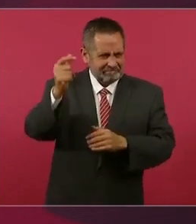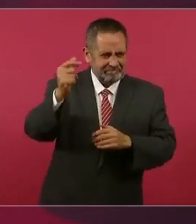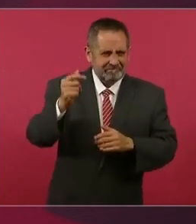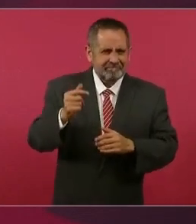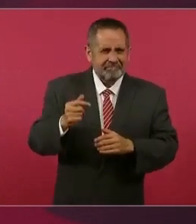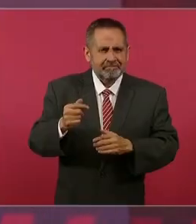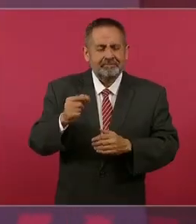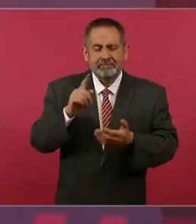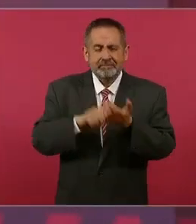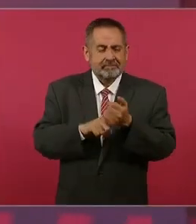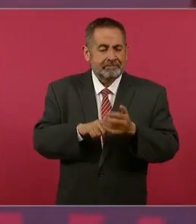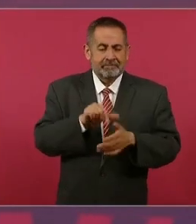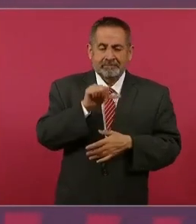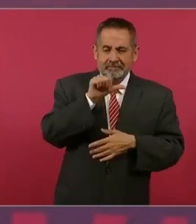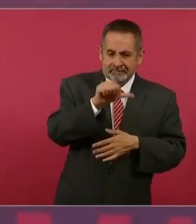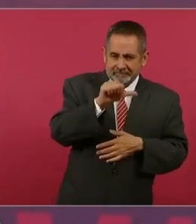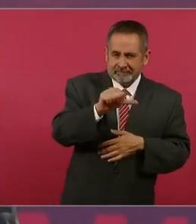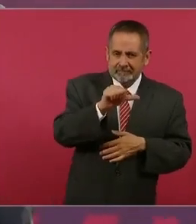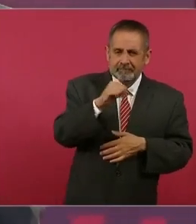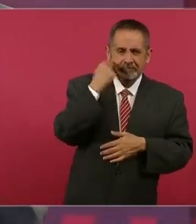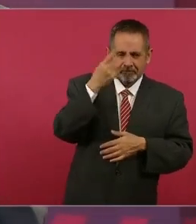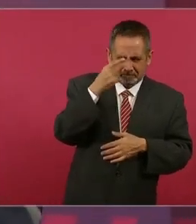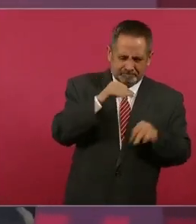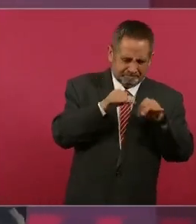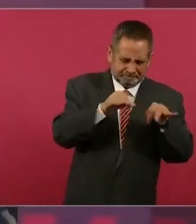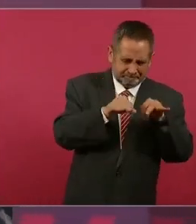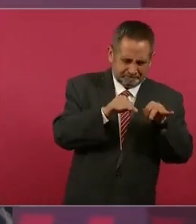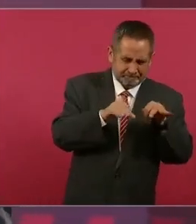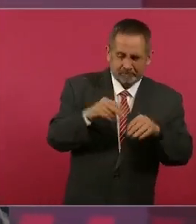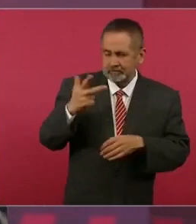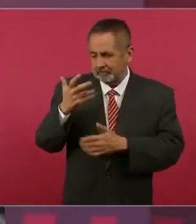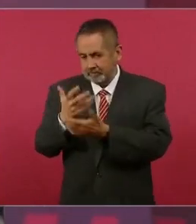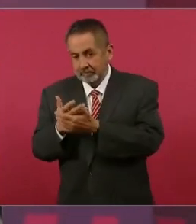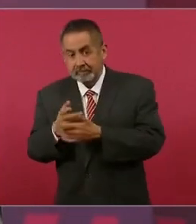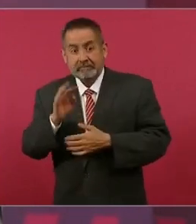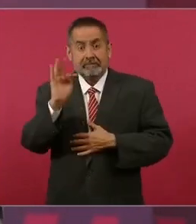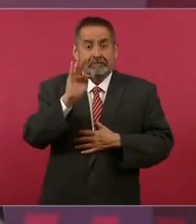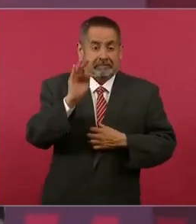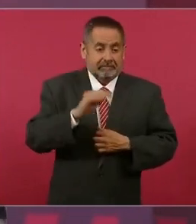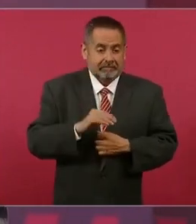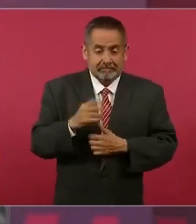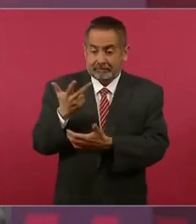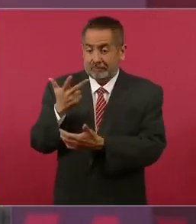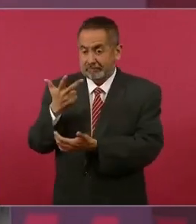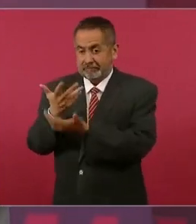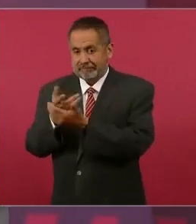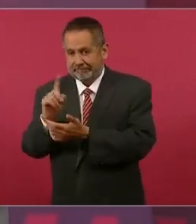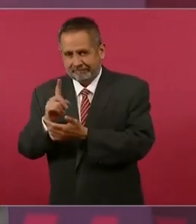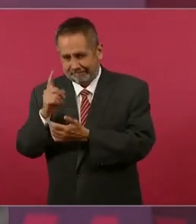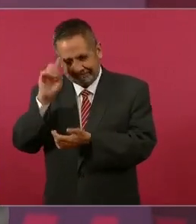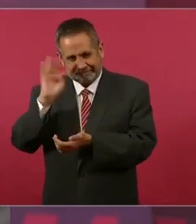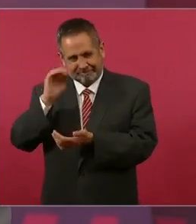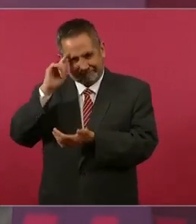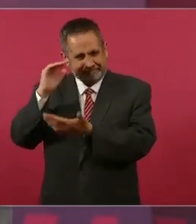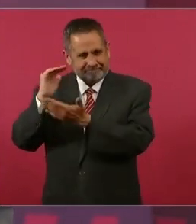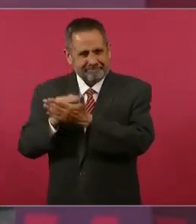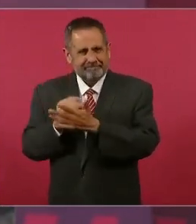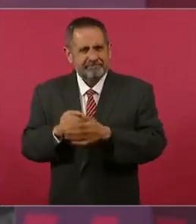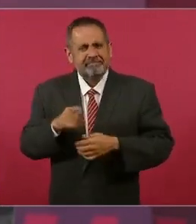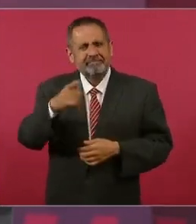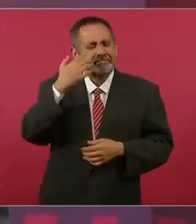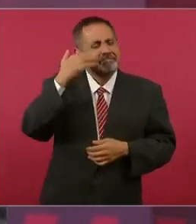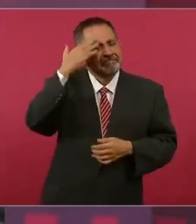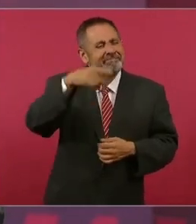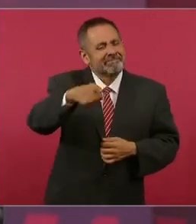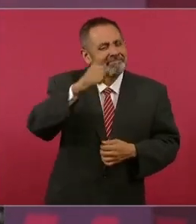Son 16 horas y a lo mejor no son 8 para descansar. ¿Sí? Ya ven que